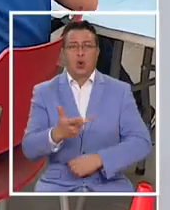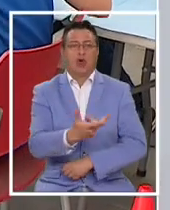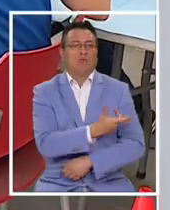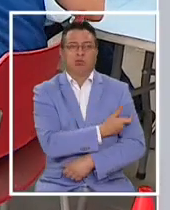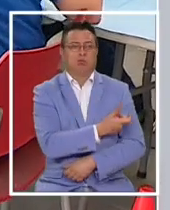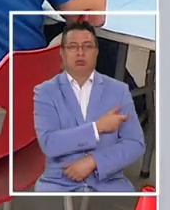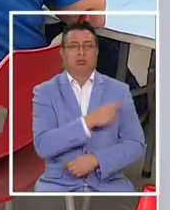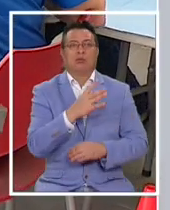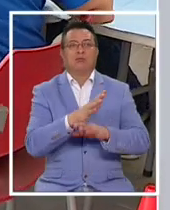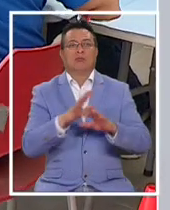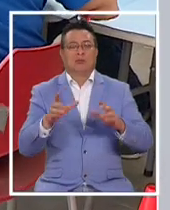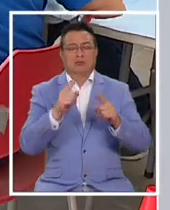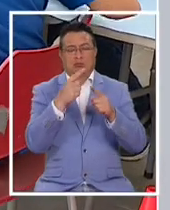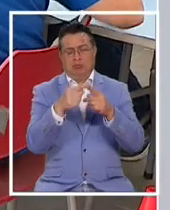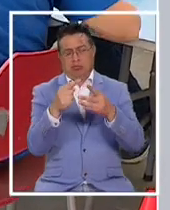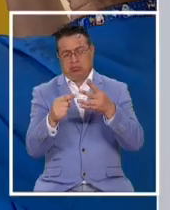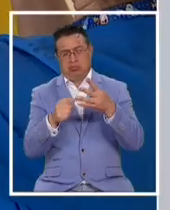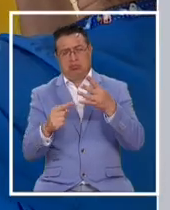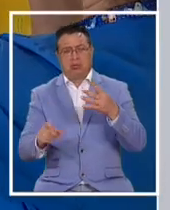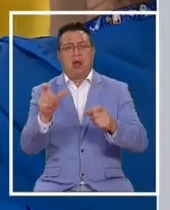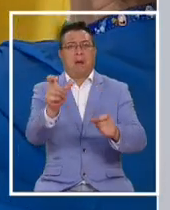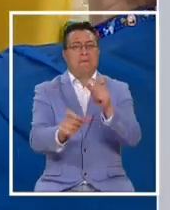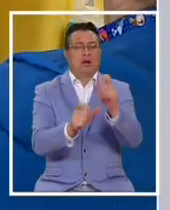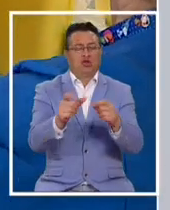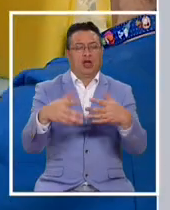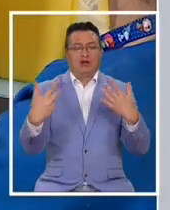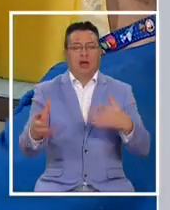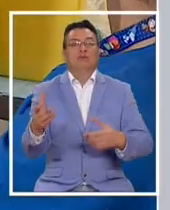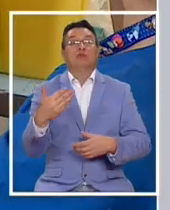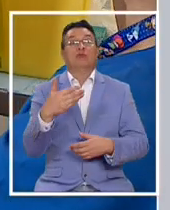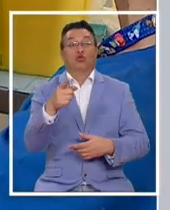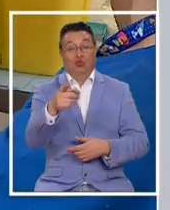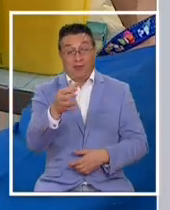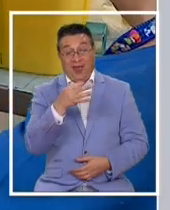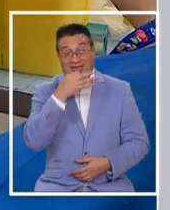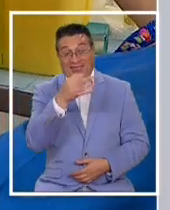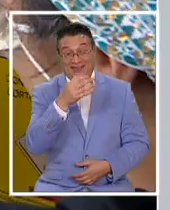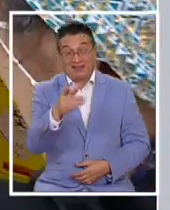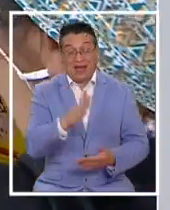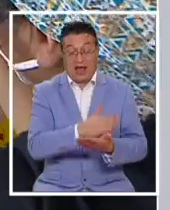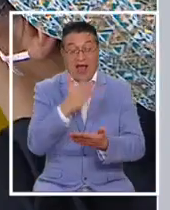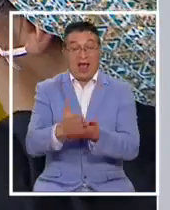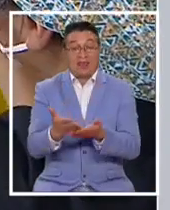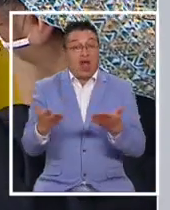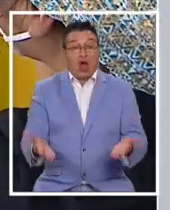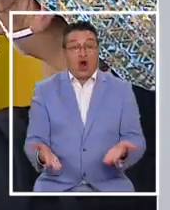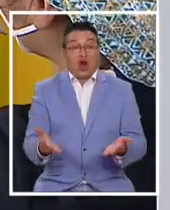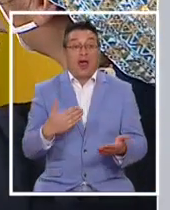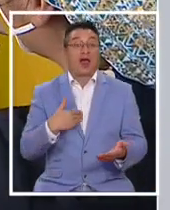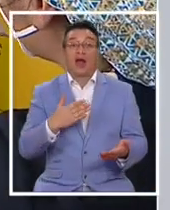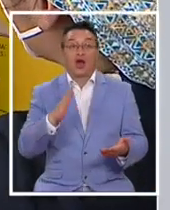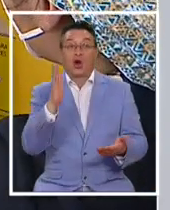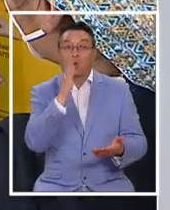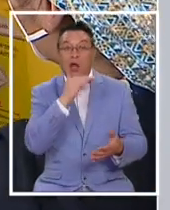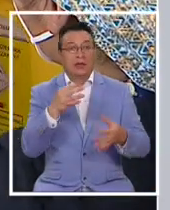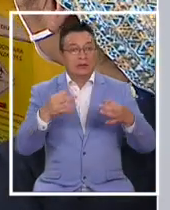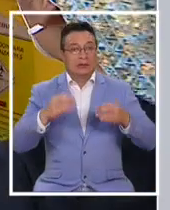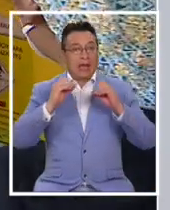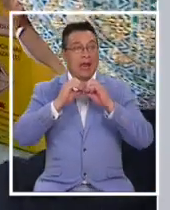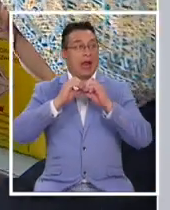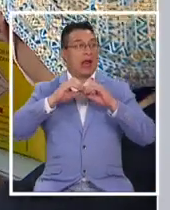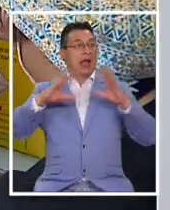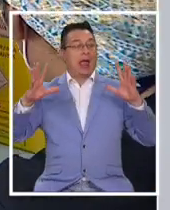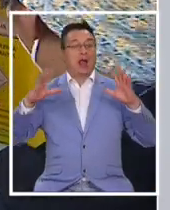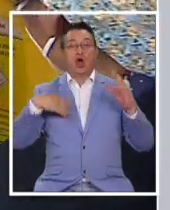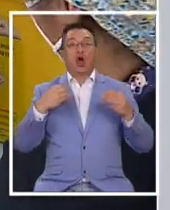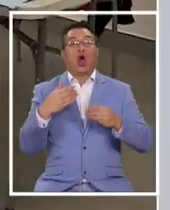de que ha asegurado una matriz diversa, por lo mismo que tú mencionas, que hasta ahora no teníamos mucha certeza acerca de